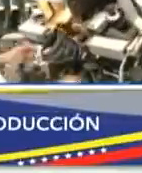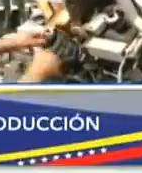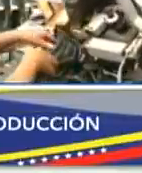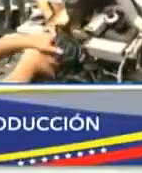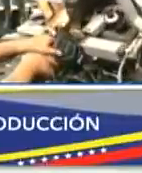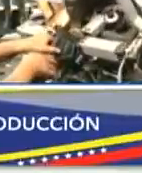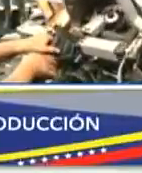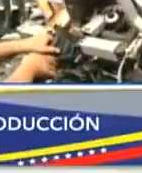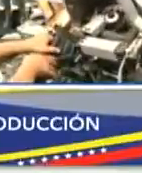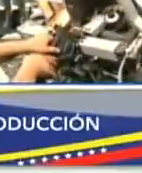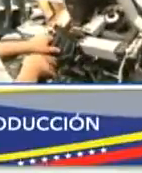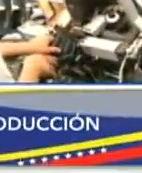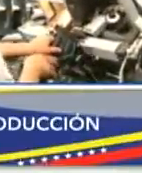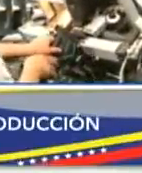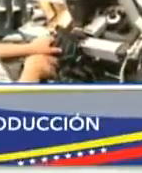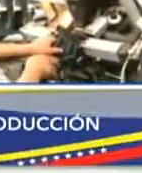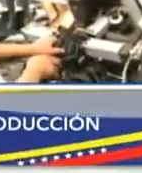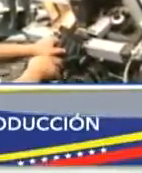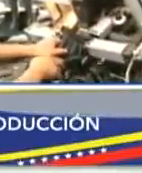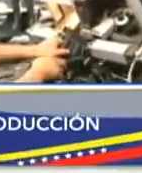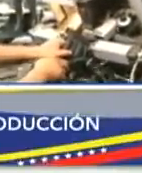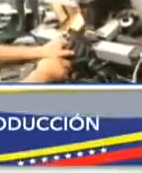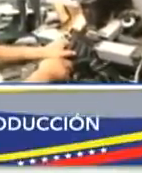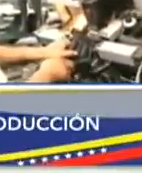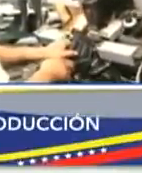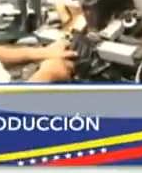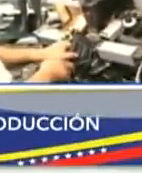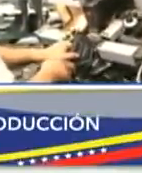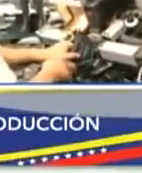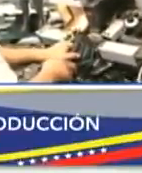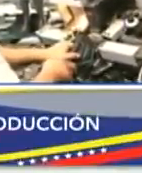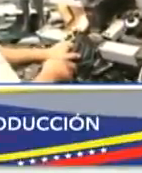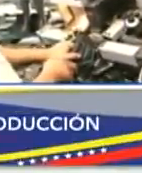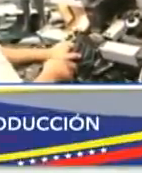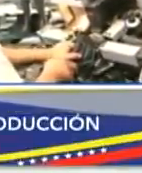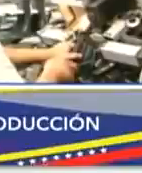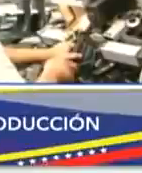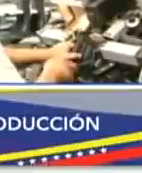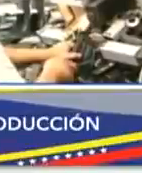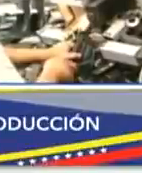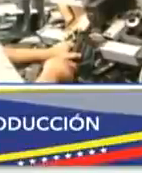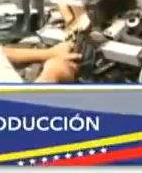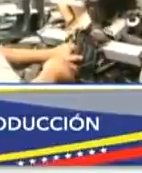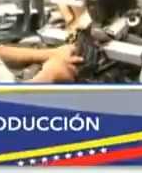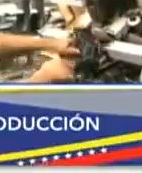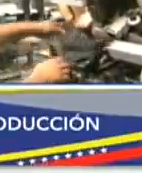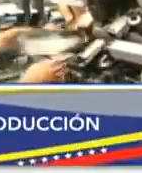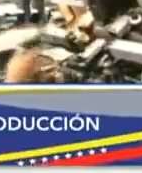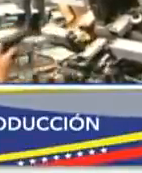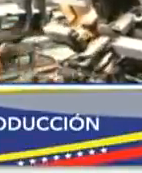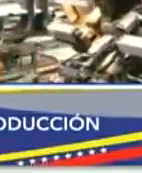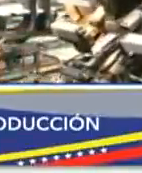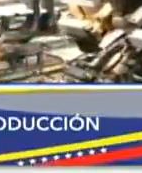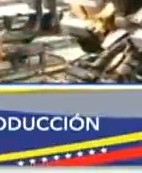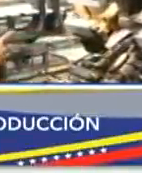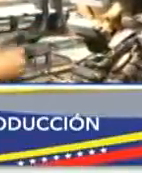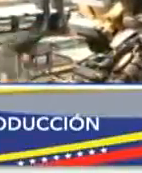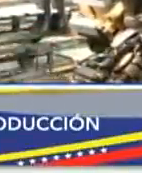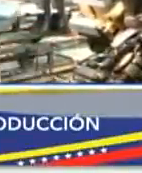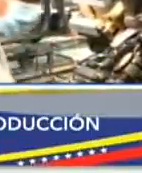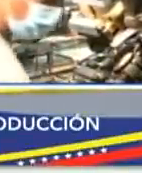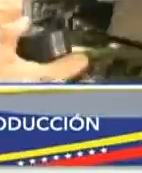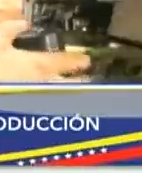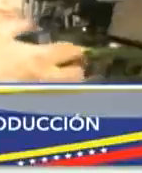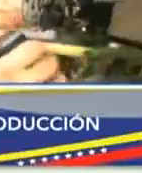millones las exportaciones no petroleras. Es un indicador,